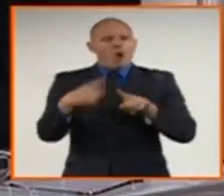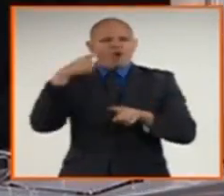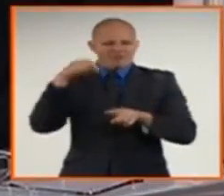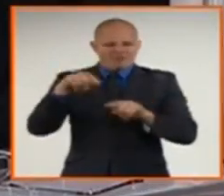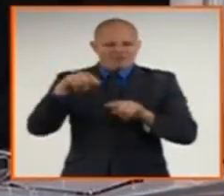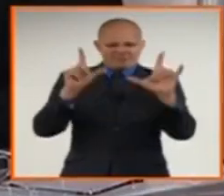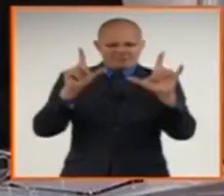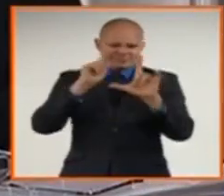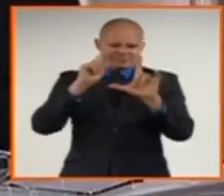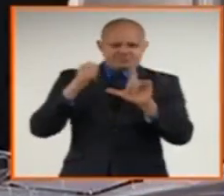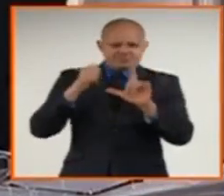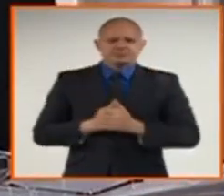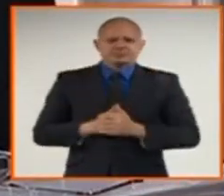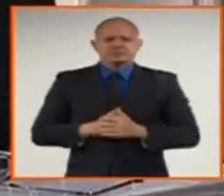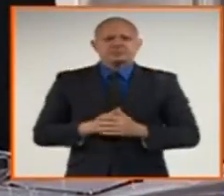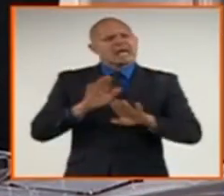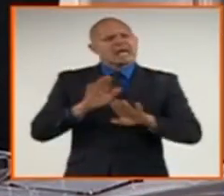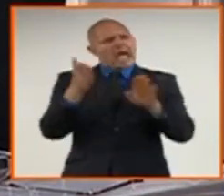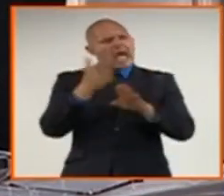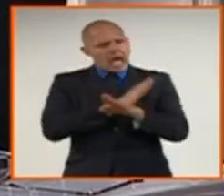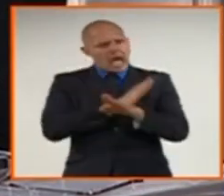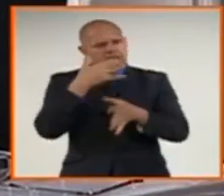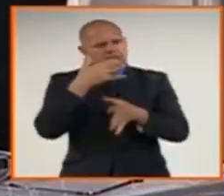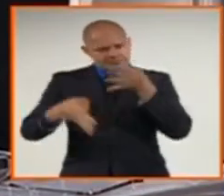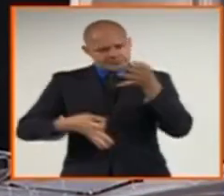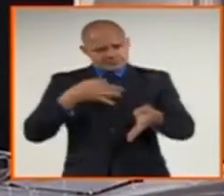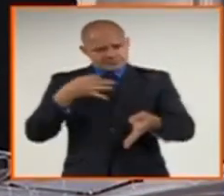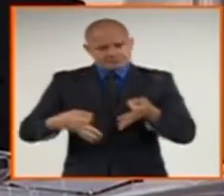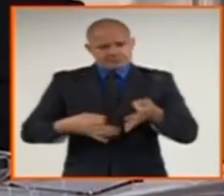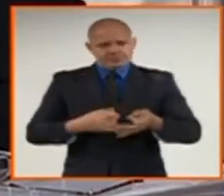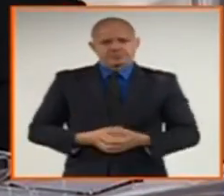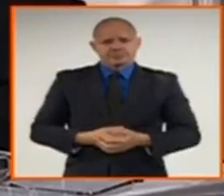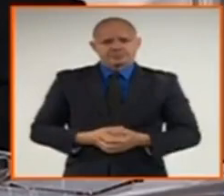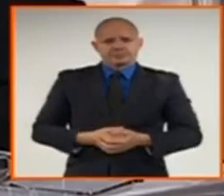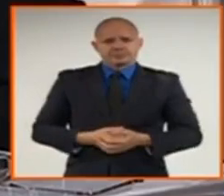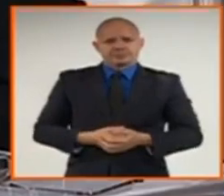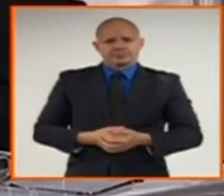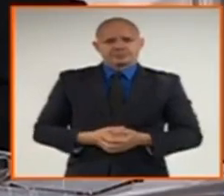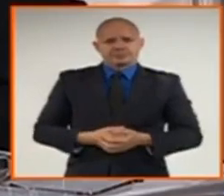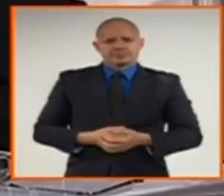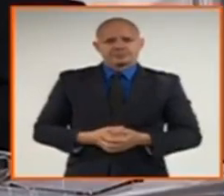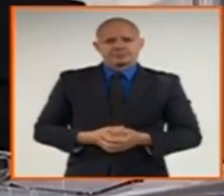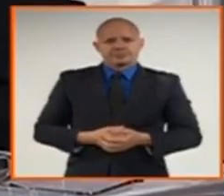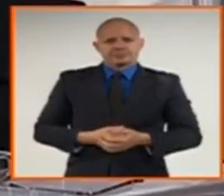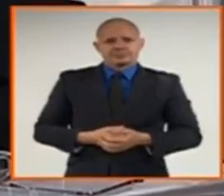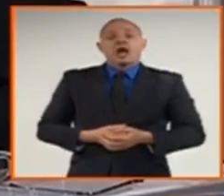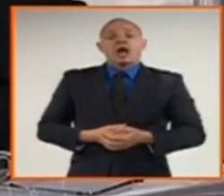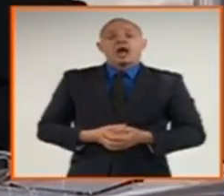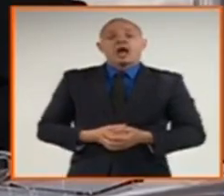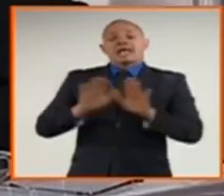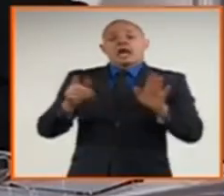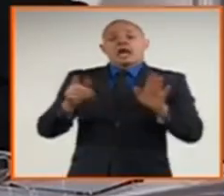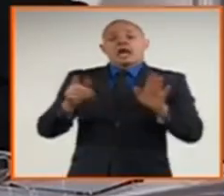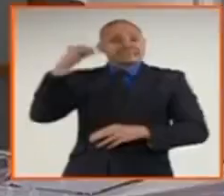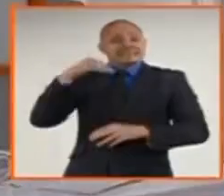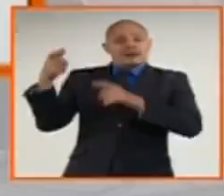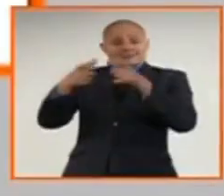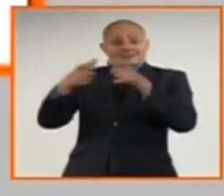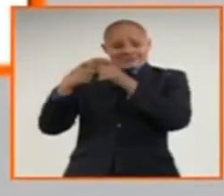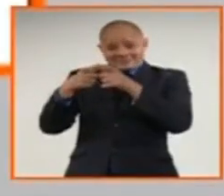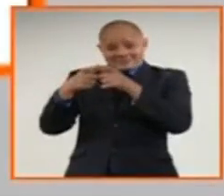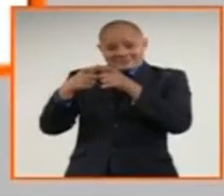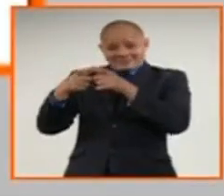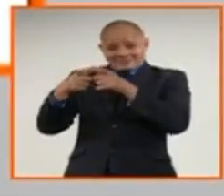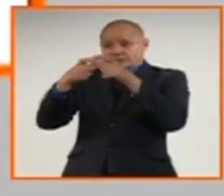entrado en detalles. Nosotros, para cumplir evidentemente las solicitudes de autorización de uso de emergencia, desarrollamos dos